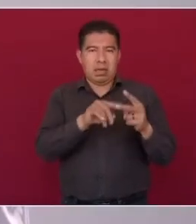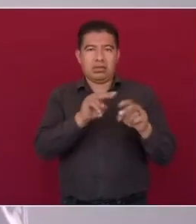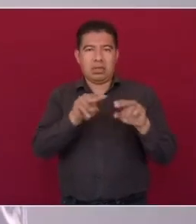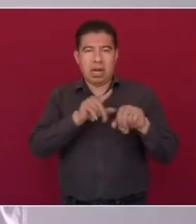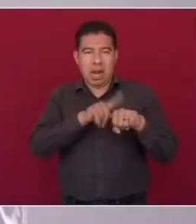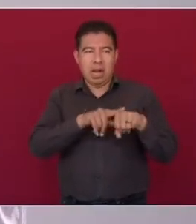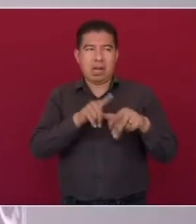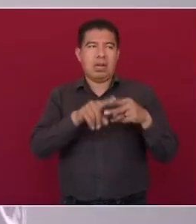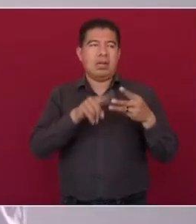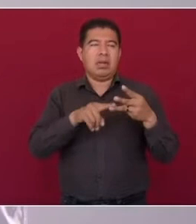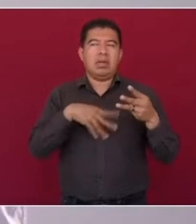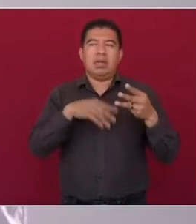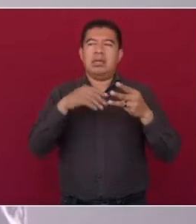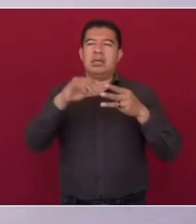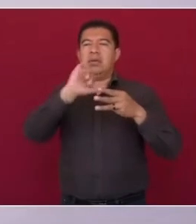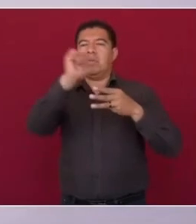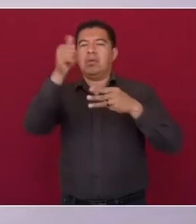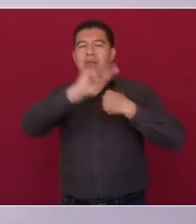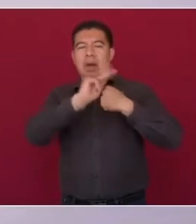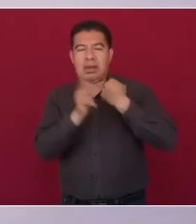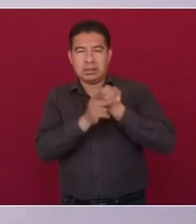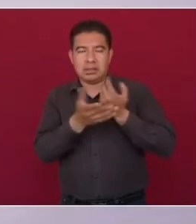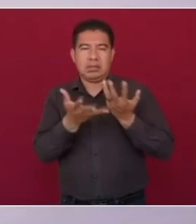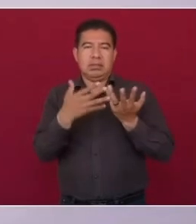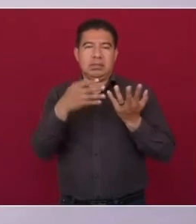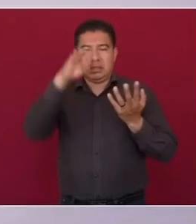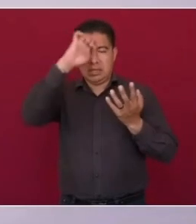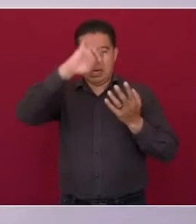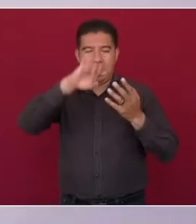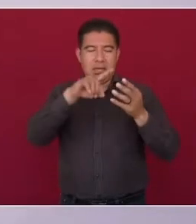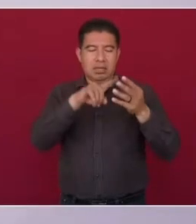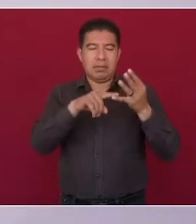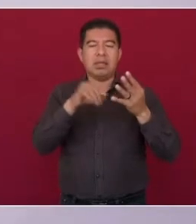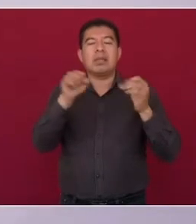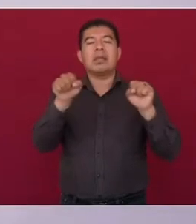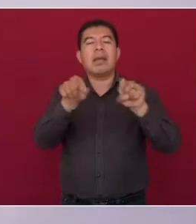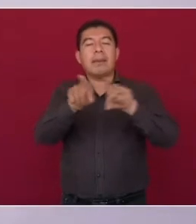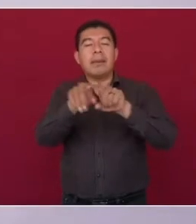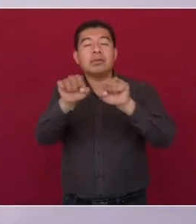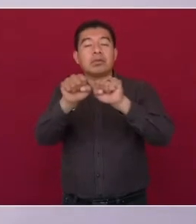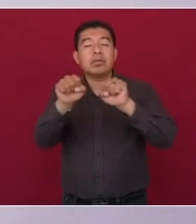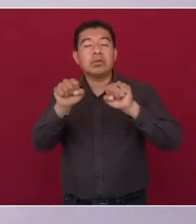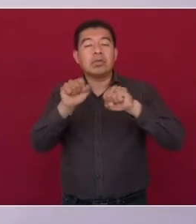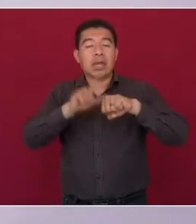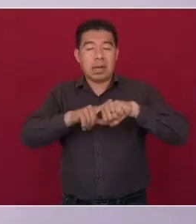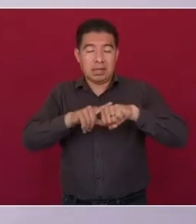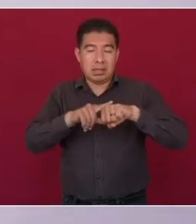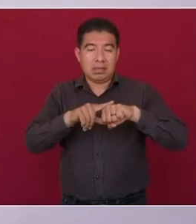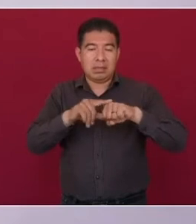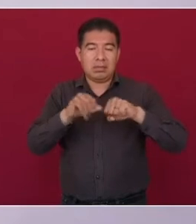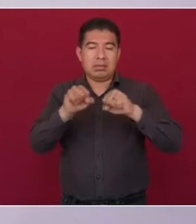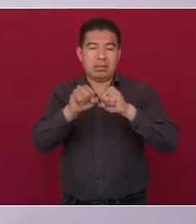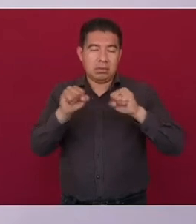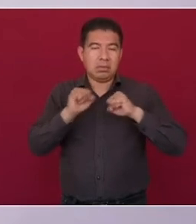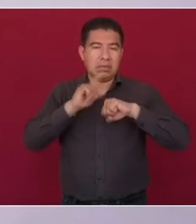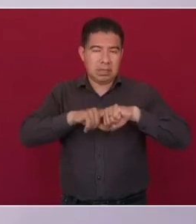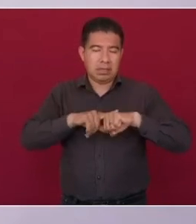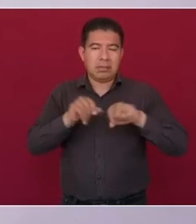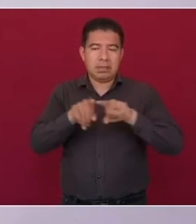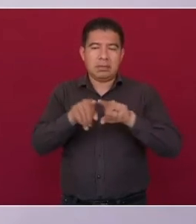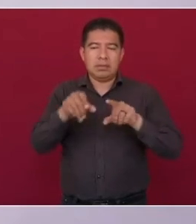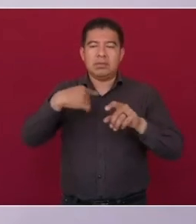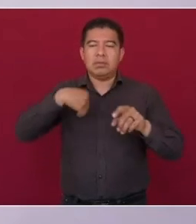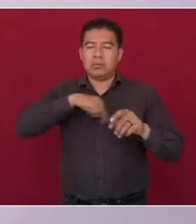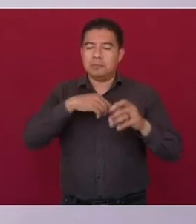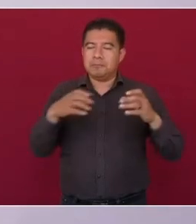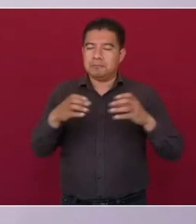y extranjera, y el sector social de la economía. Que no se nos olvide que